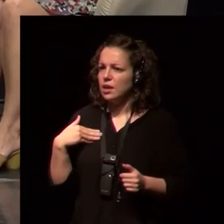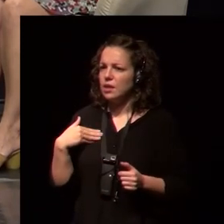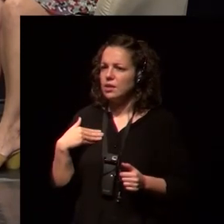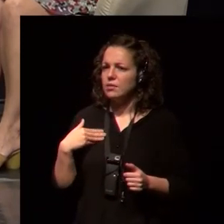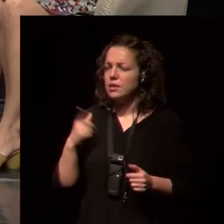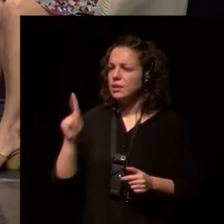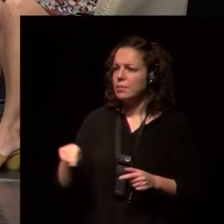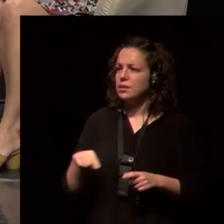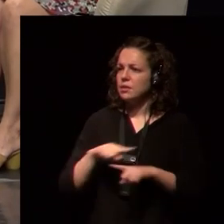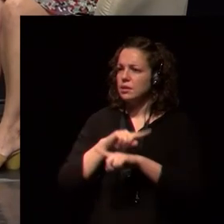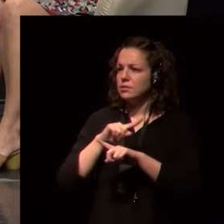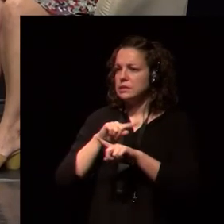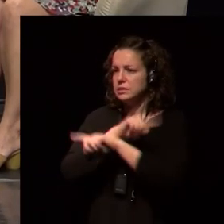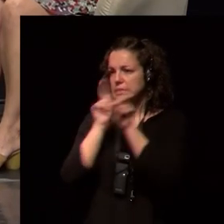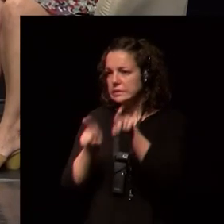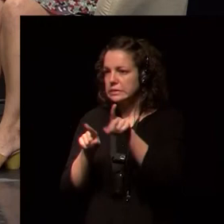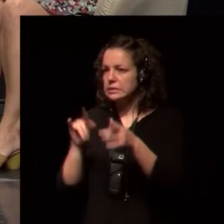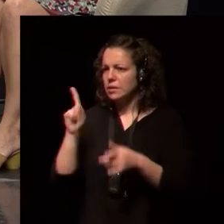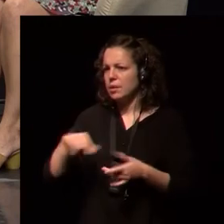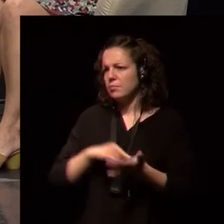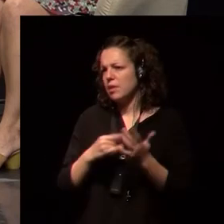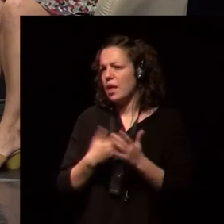preguntar y también plantear es